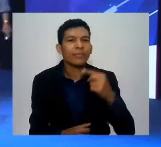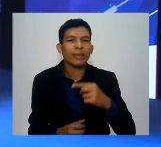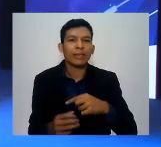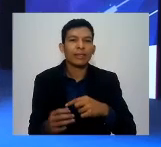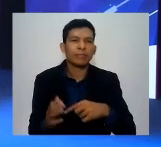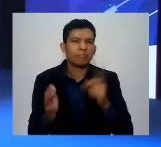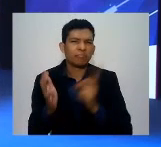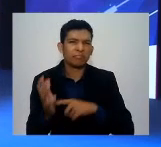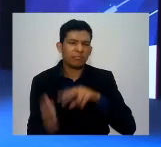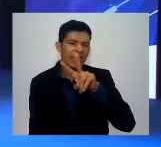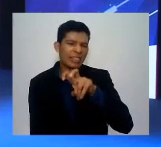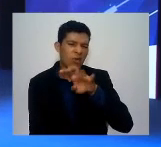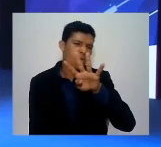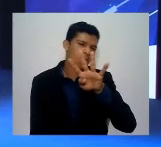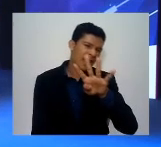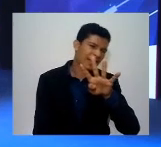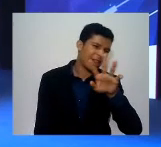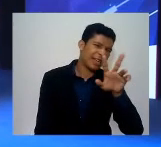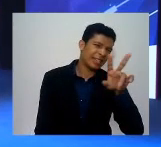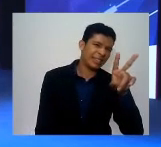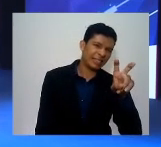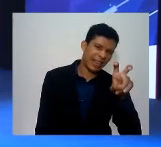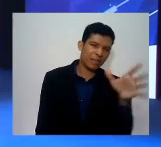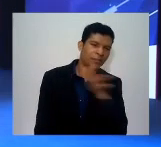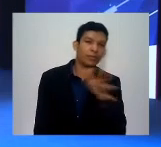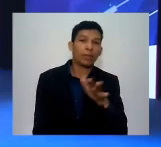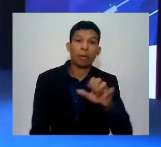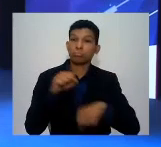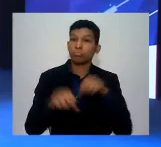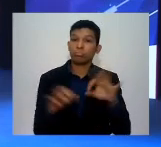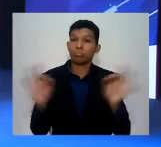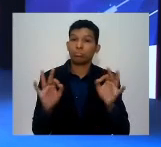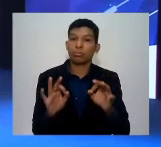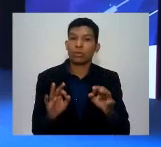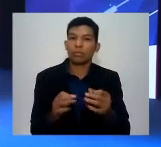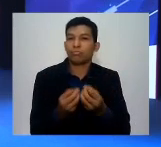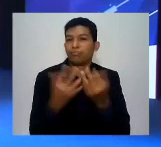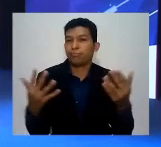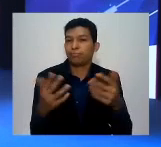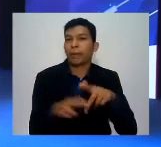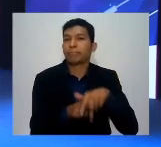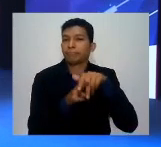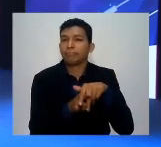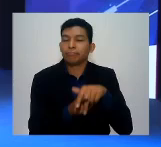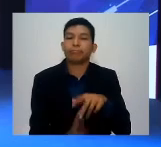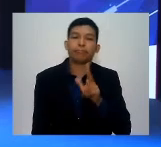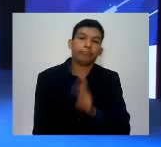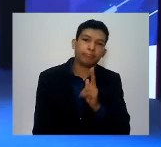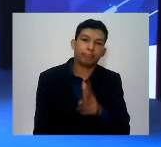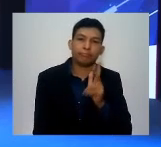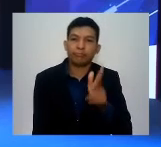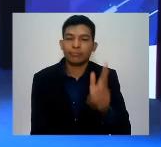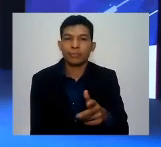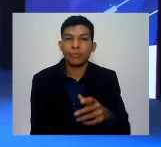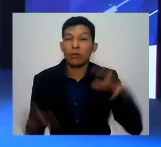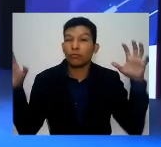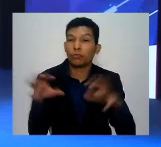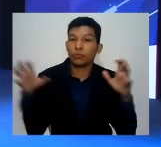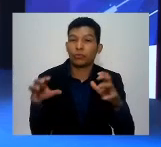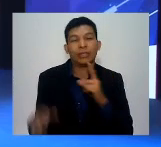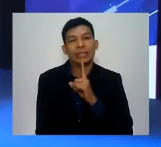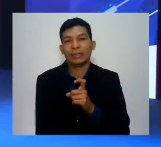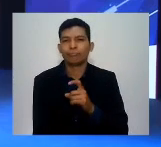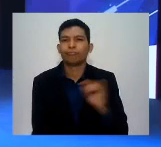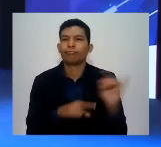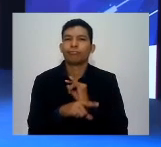Esas máscaras que a veces venden supuestamente para hacer entrenamiento de altitud no sirven para hacer entrenamiento de altitud. El entrenamiento de altitud consiste en